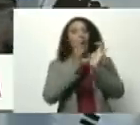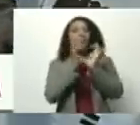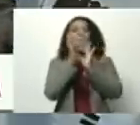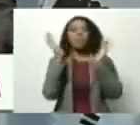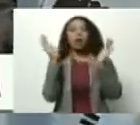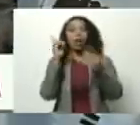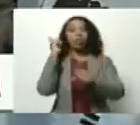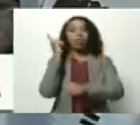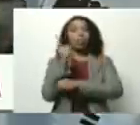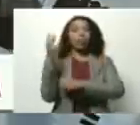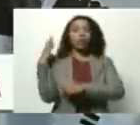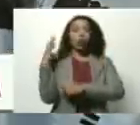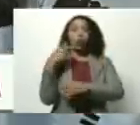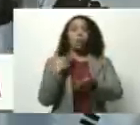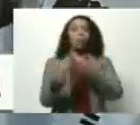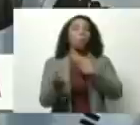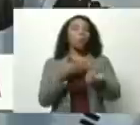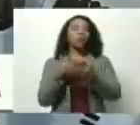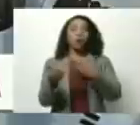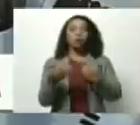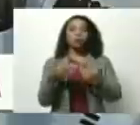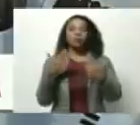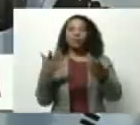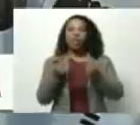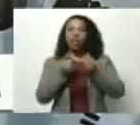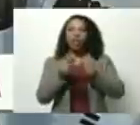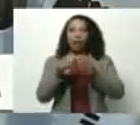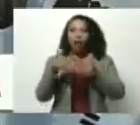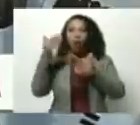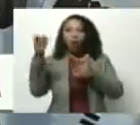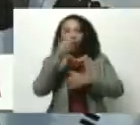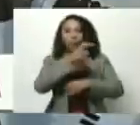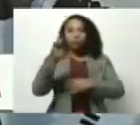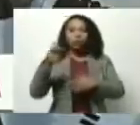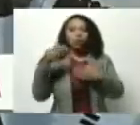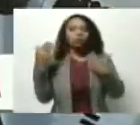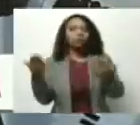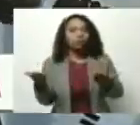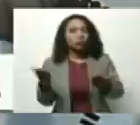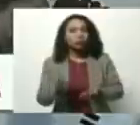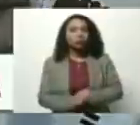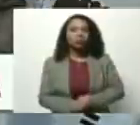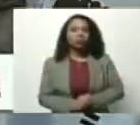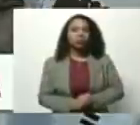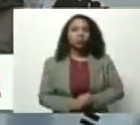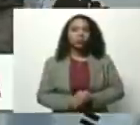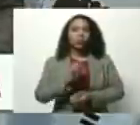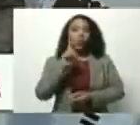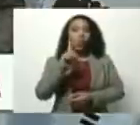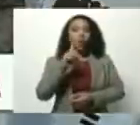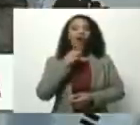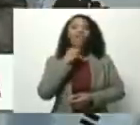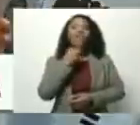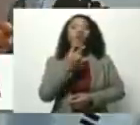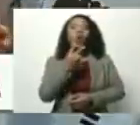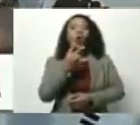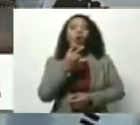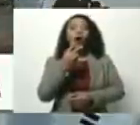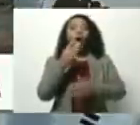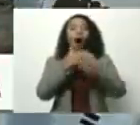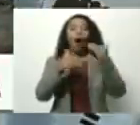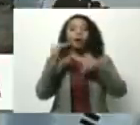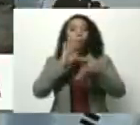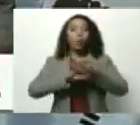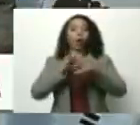se deben a una religión, no les importa. ¿Qué quedará para los demás? Una reflexión en voz alta acá, porque el debate